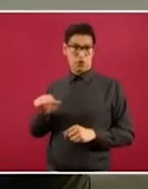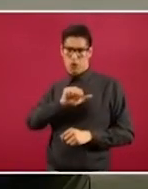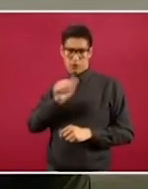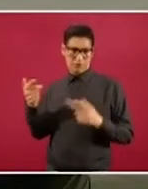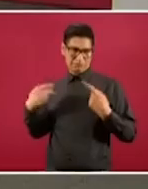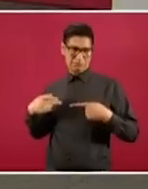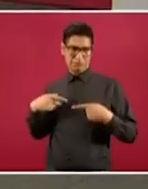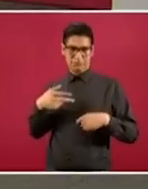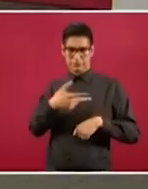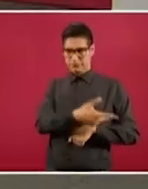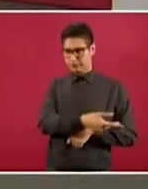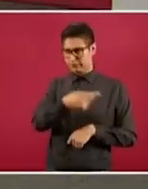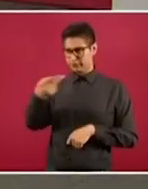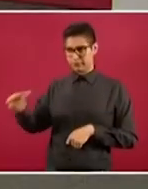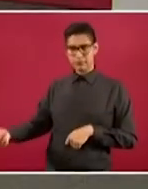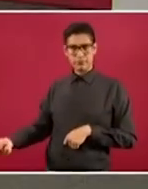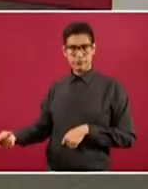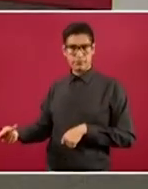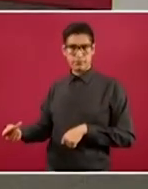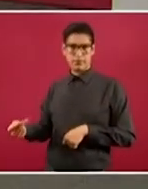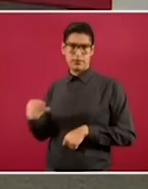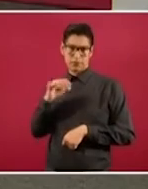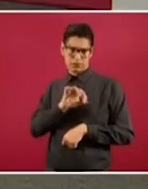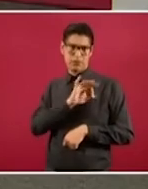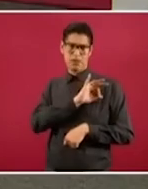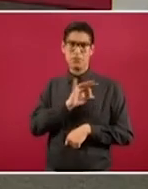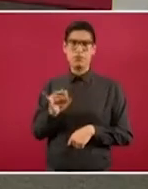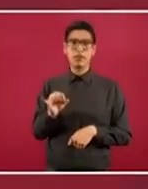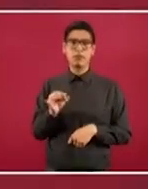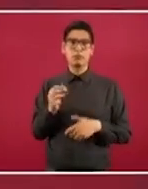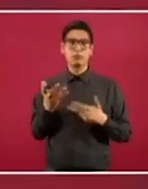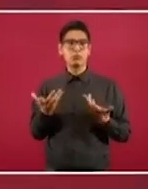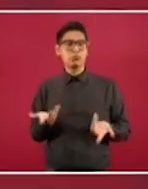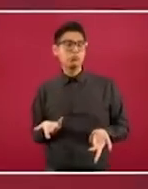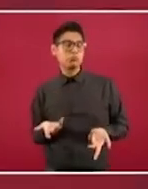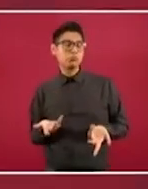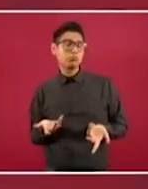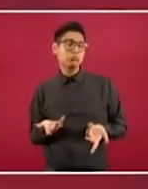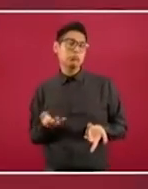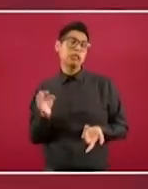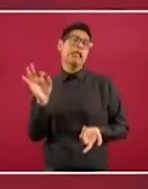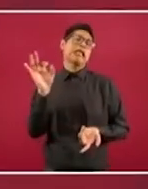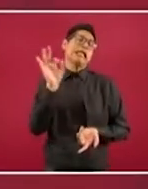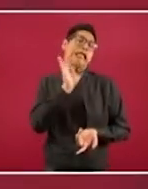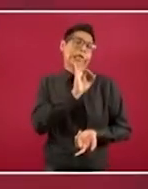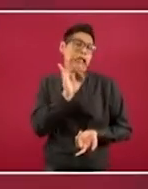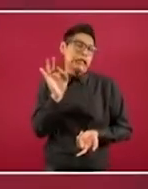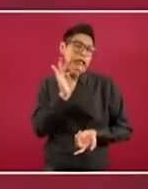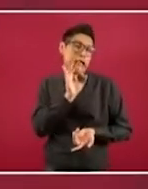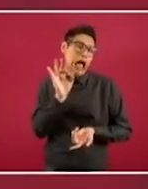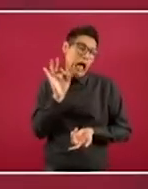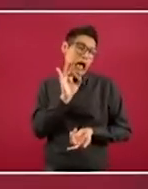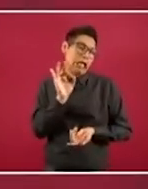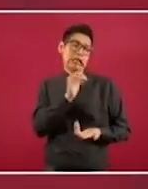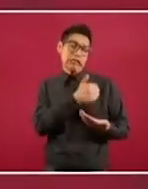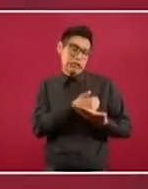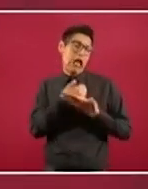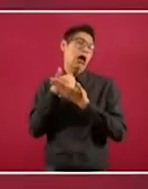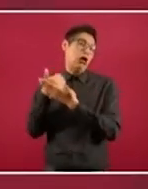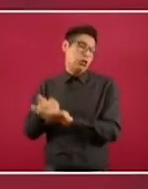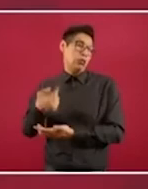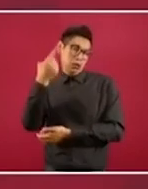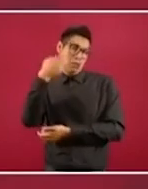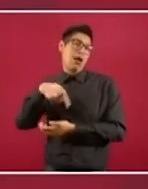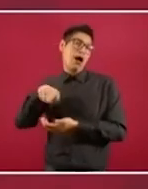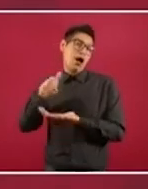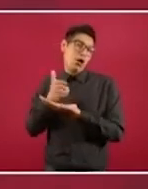a otro paciente que tiene la enfermedad, se ha planteado la hipótesis que podría ser útil para curar